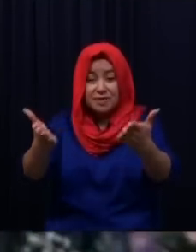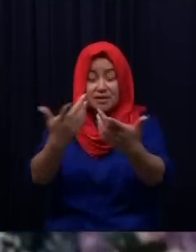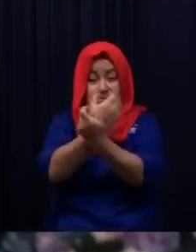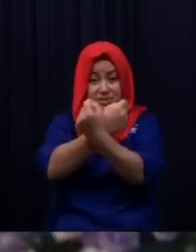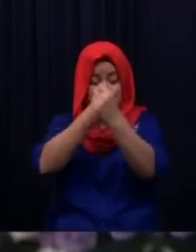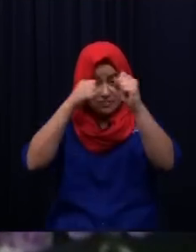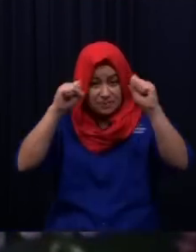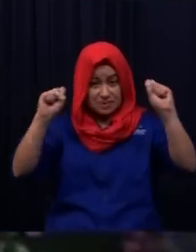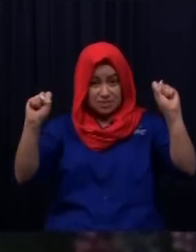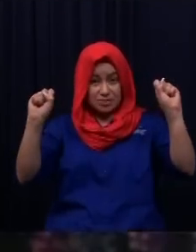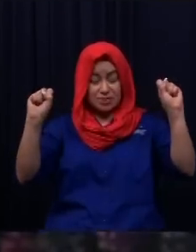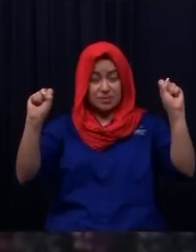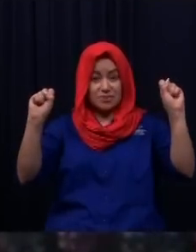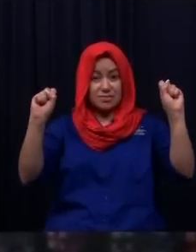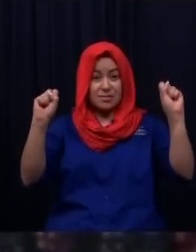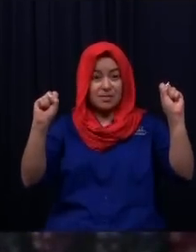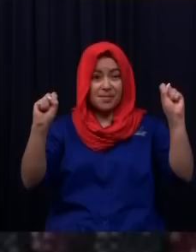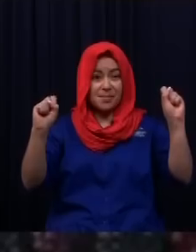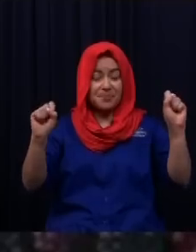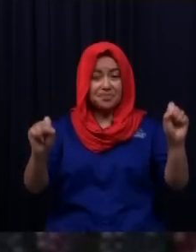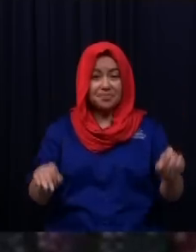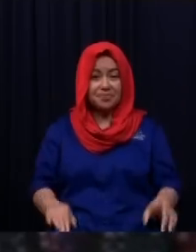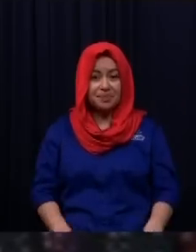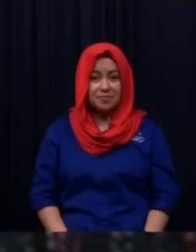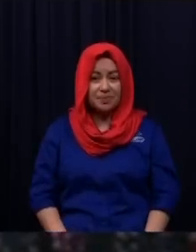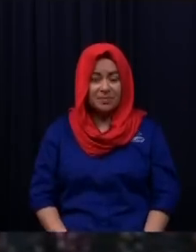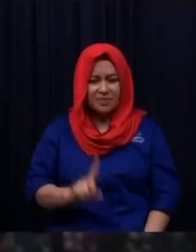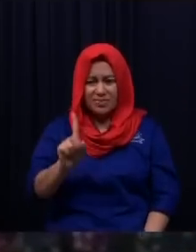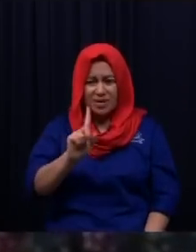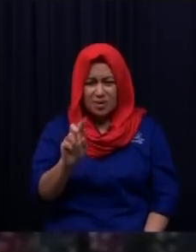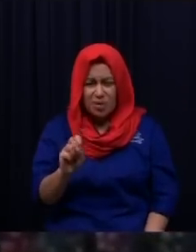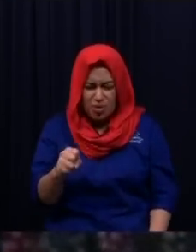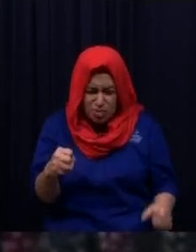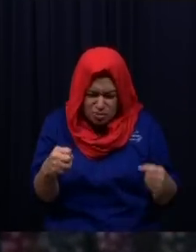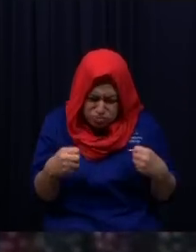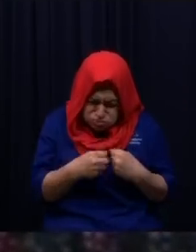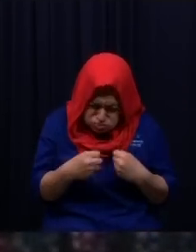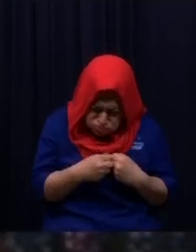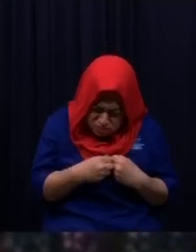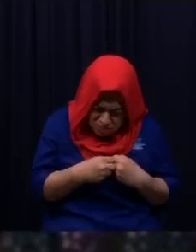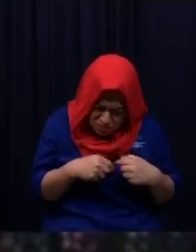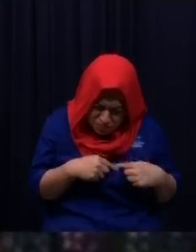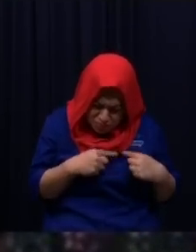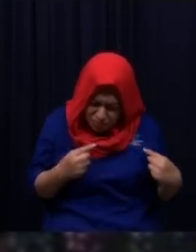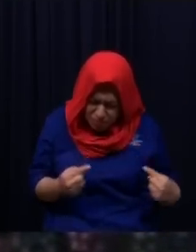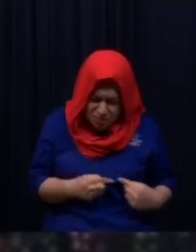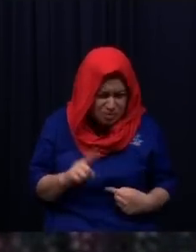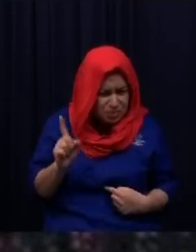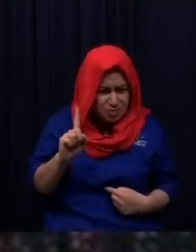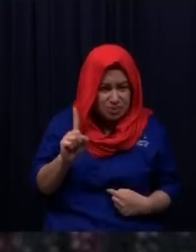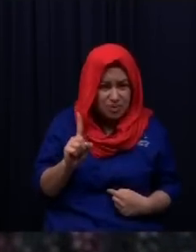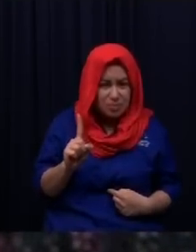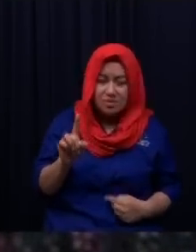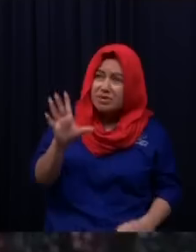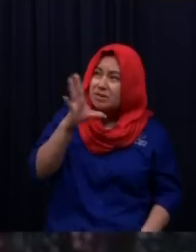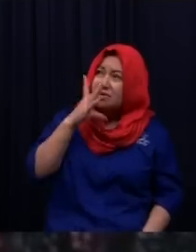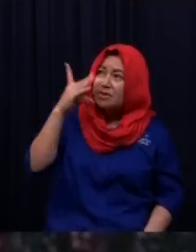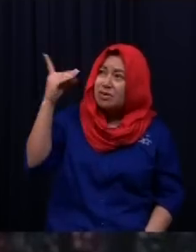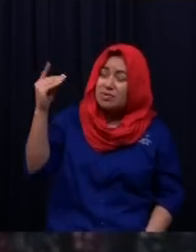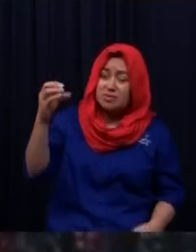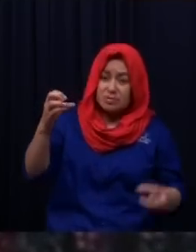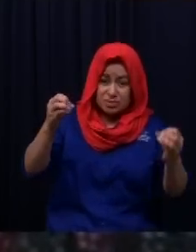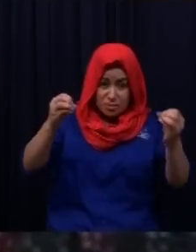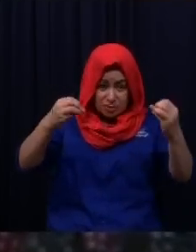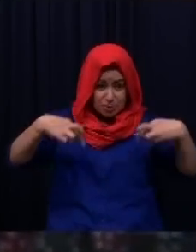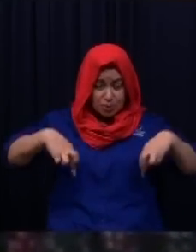Aleluya. No endurezcas tu corazón. Dios es un Dios de oportunidades.